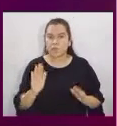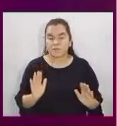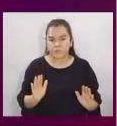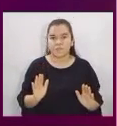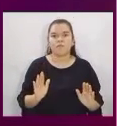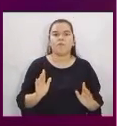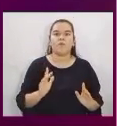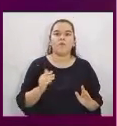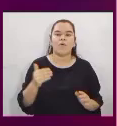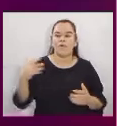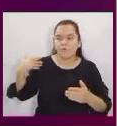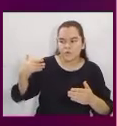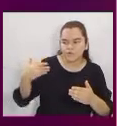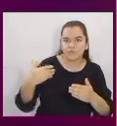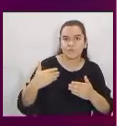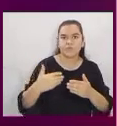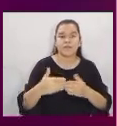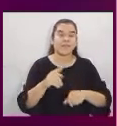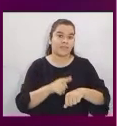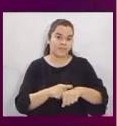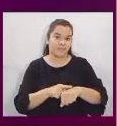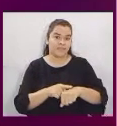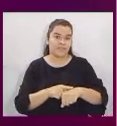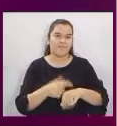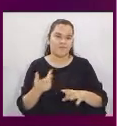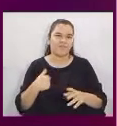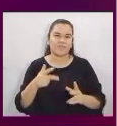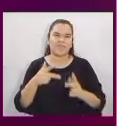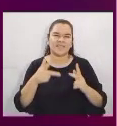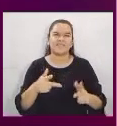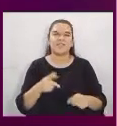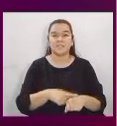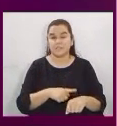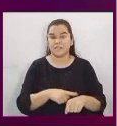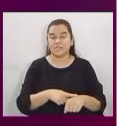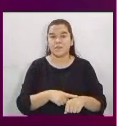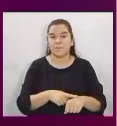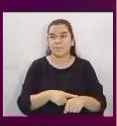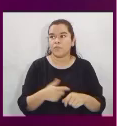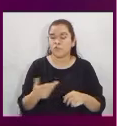adelantadas, salvo que cuando hablamos de adelanto y de tiempos, siempre son